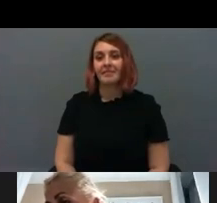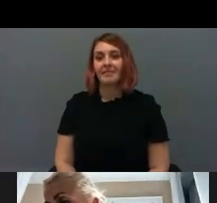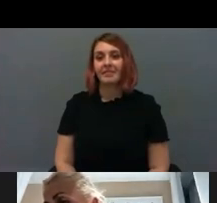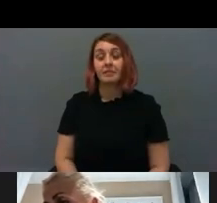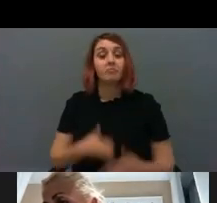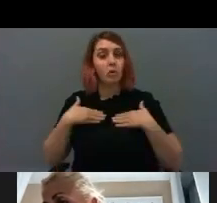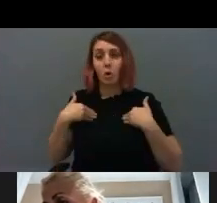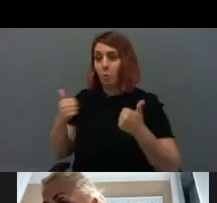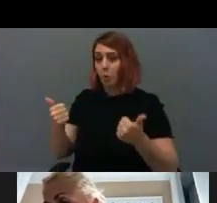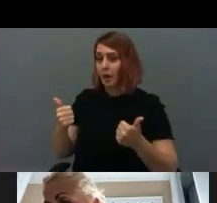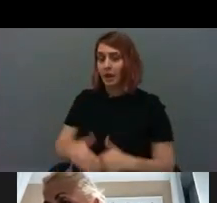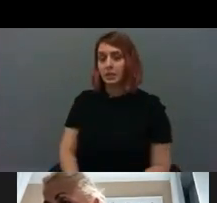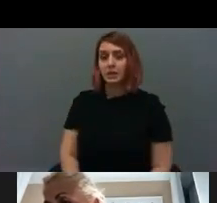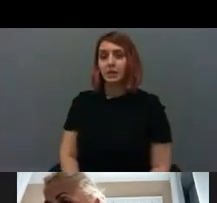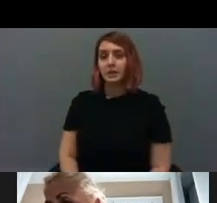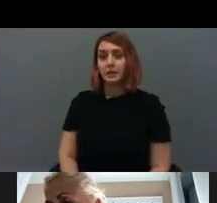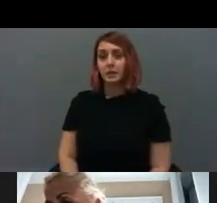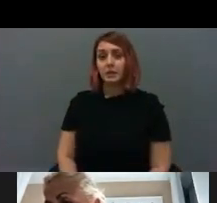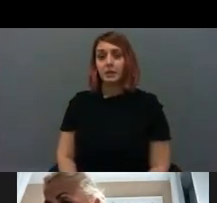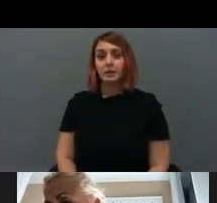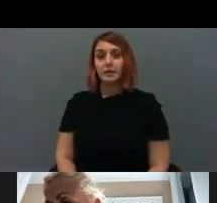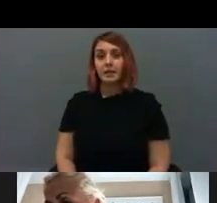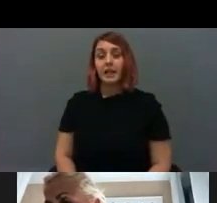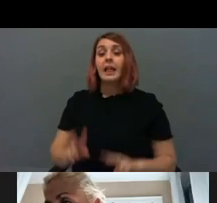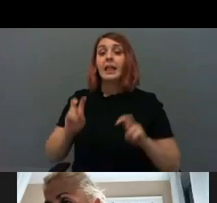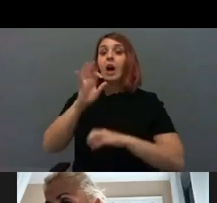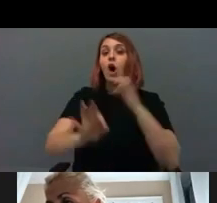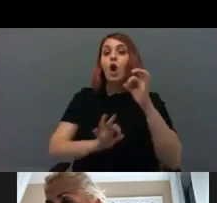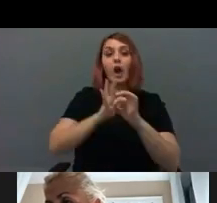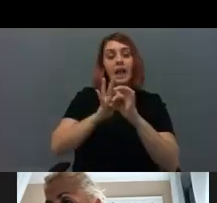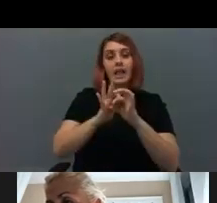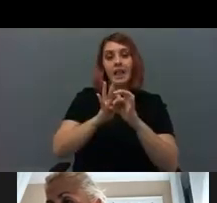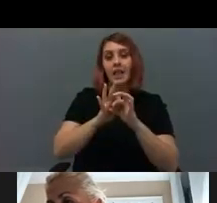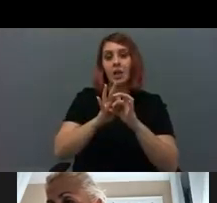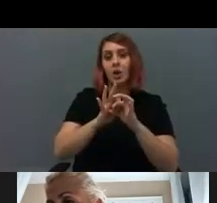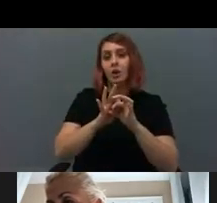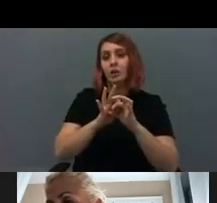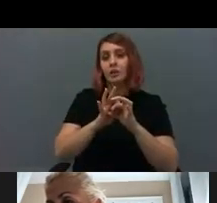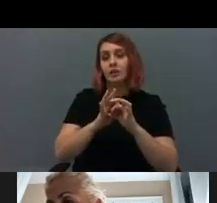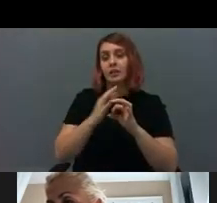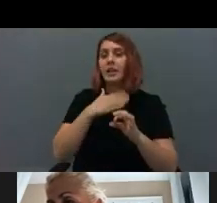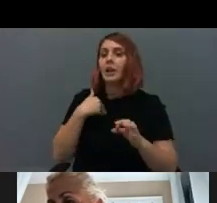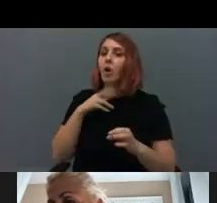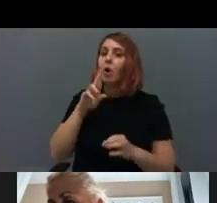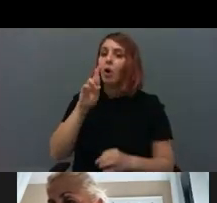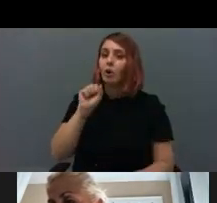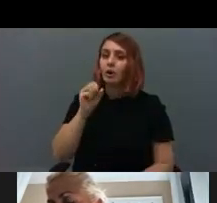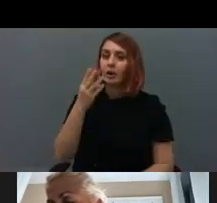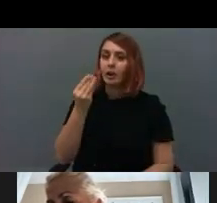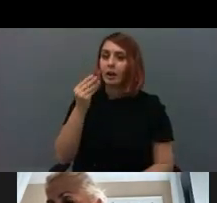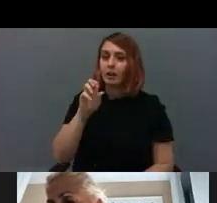como quieras, Esther. En términos de organización, exclusivamente, comentarte, Raquel, que